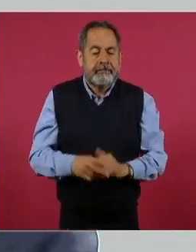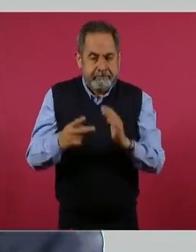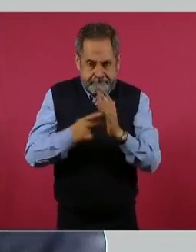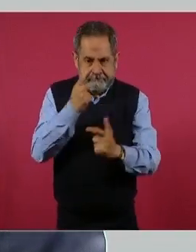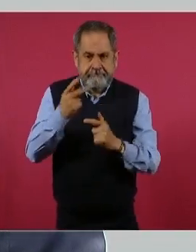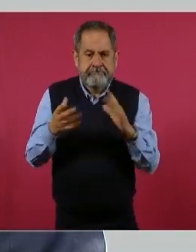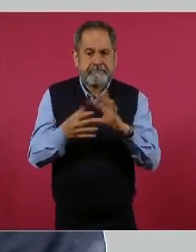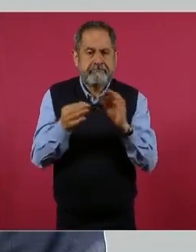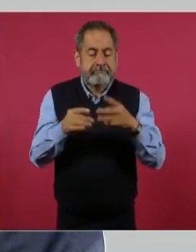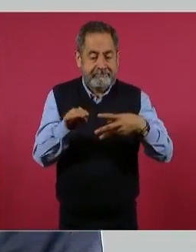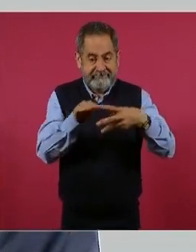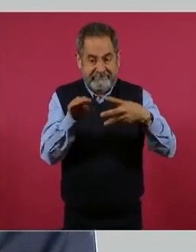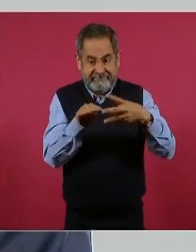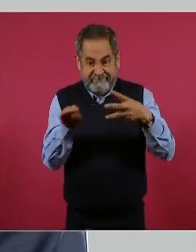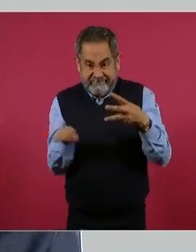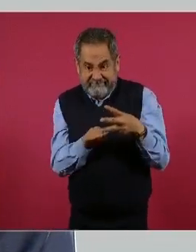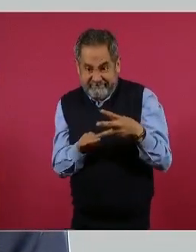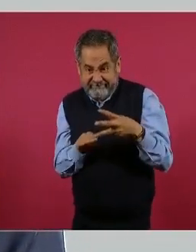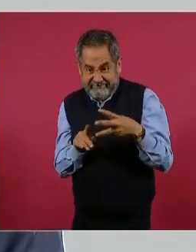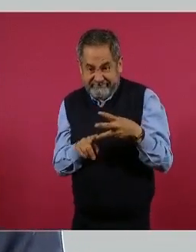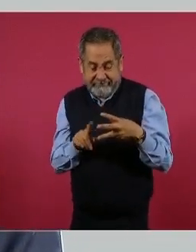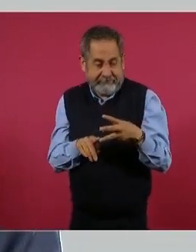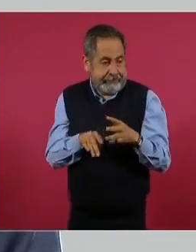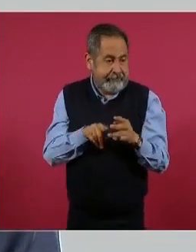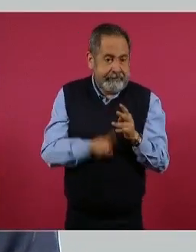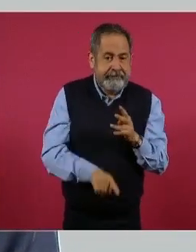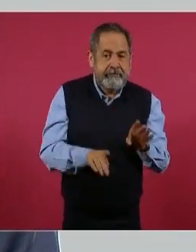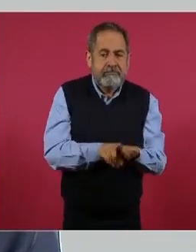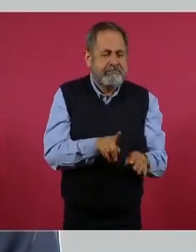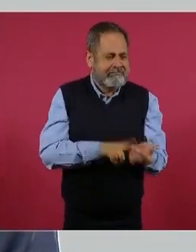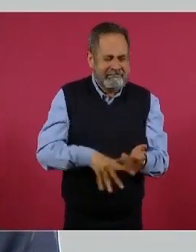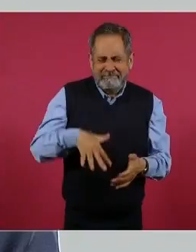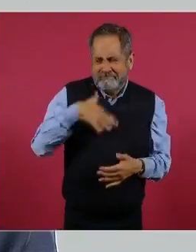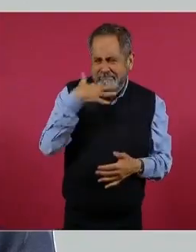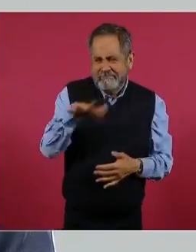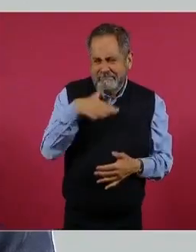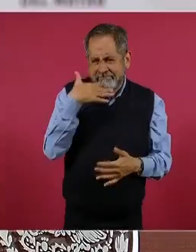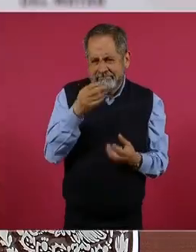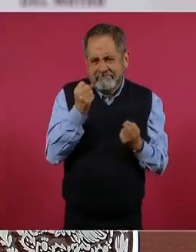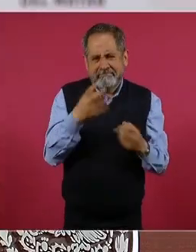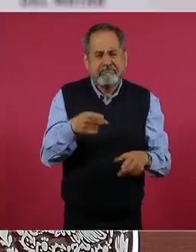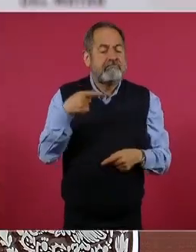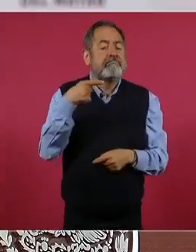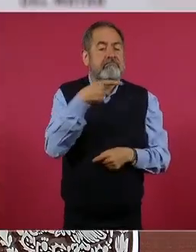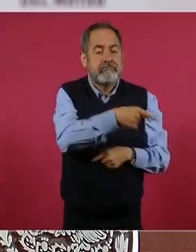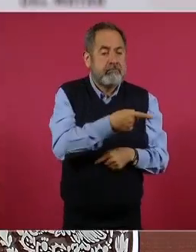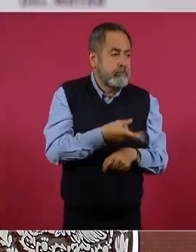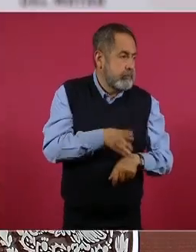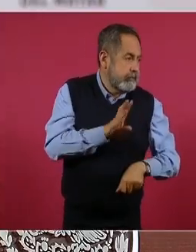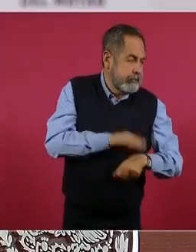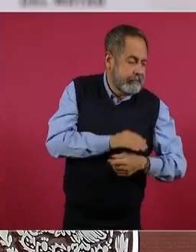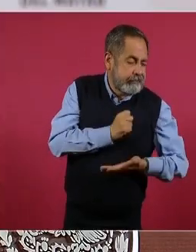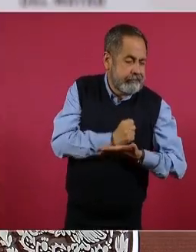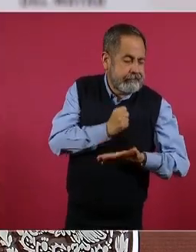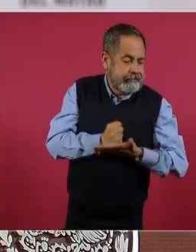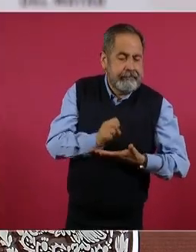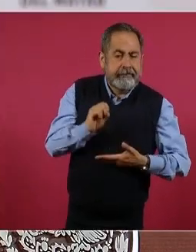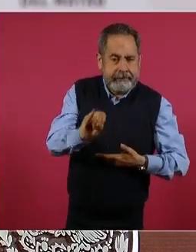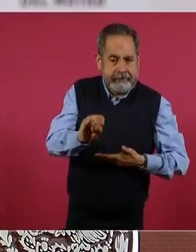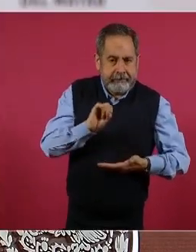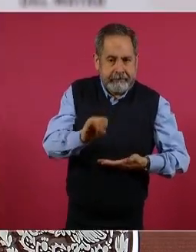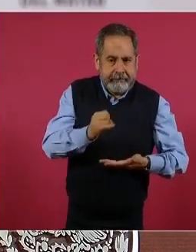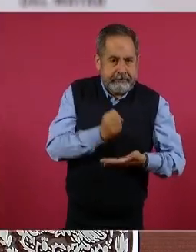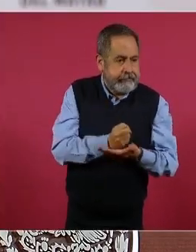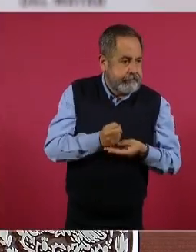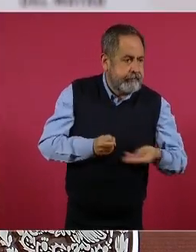recapitular, el tercer sótano era la operación directa de la corrupción para autorizar de forma legal el ingreso de